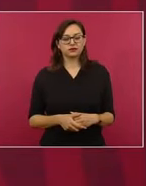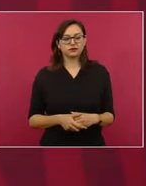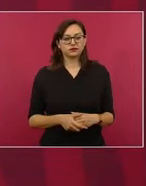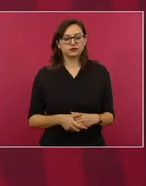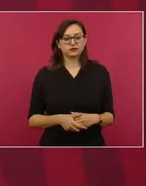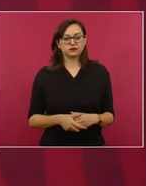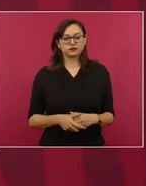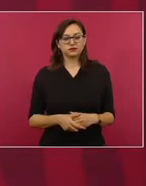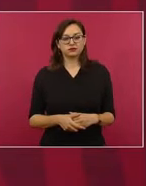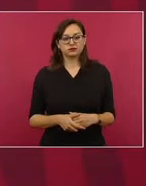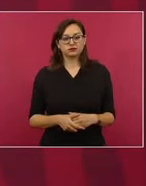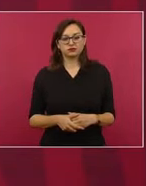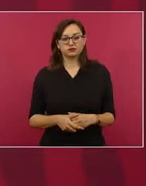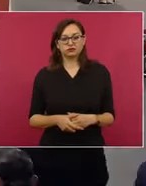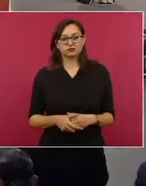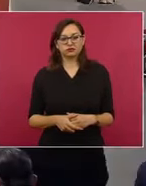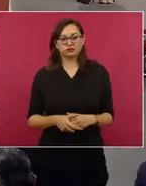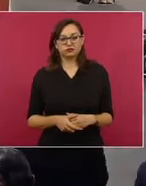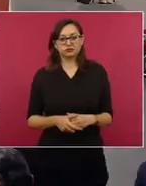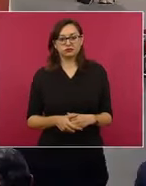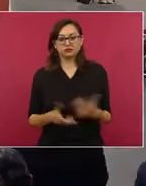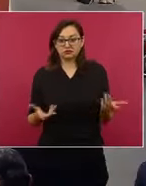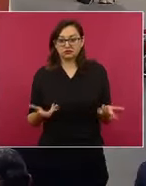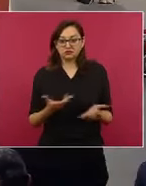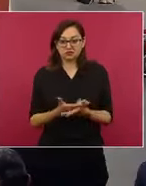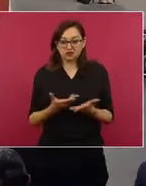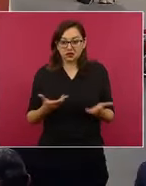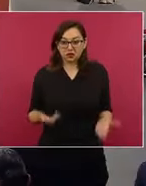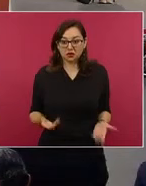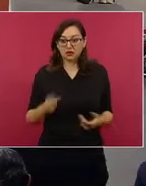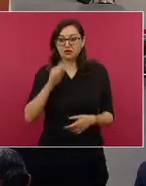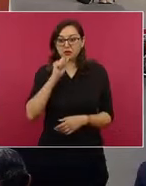Y ahora, demócrata,